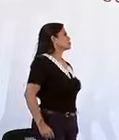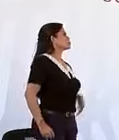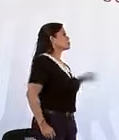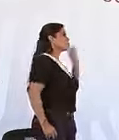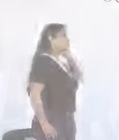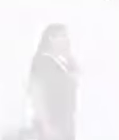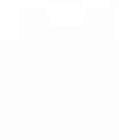¡Gracias!